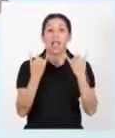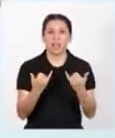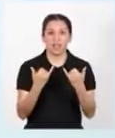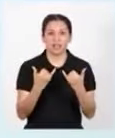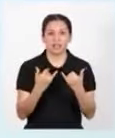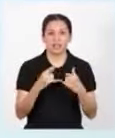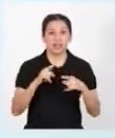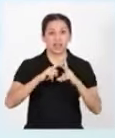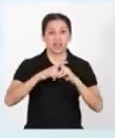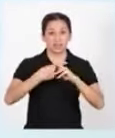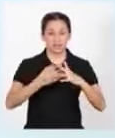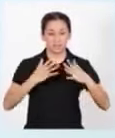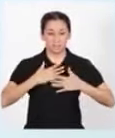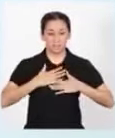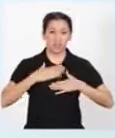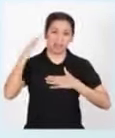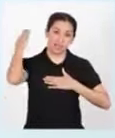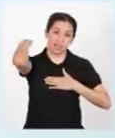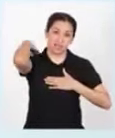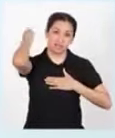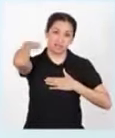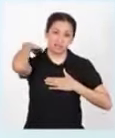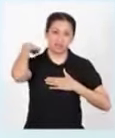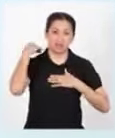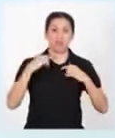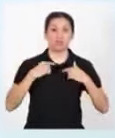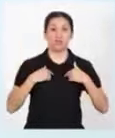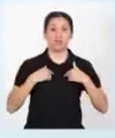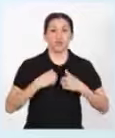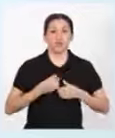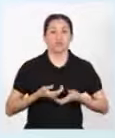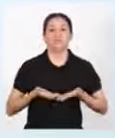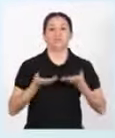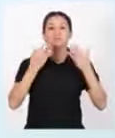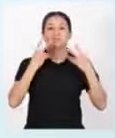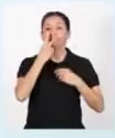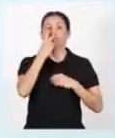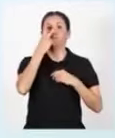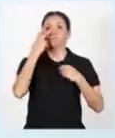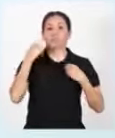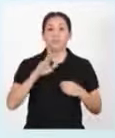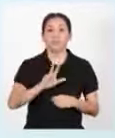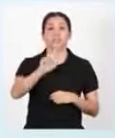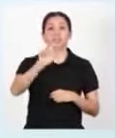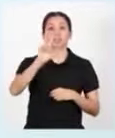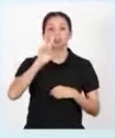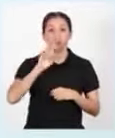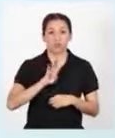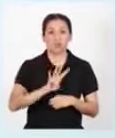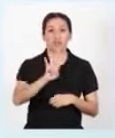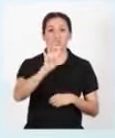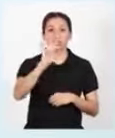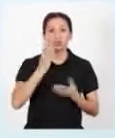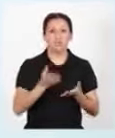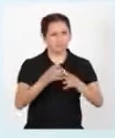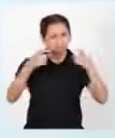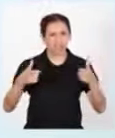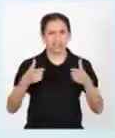Muy bien. Ahora, pecho y espalda. Uno, dos, respirando. Tres,